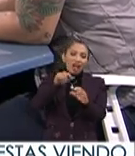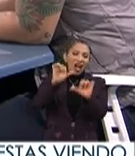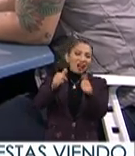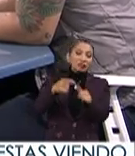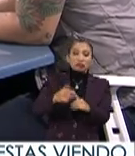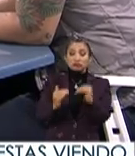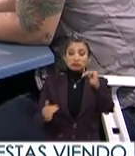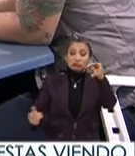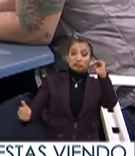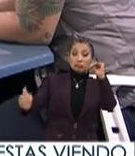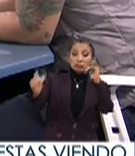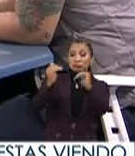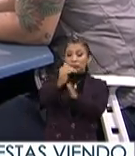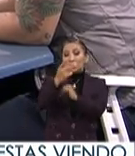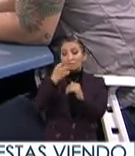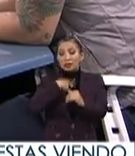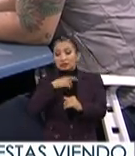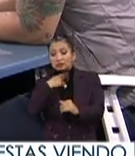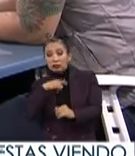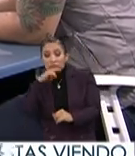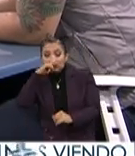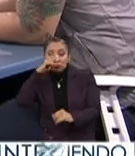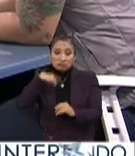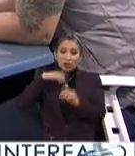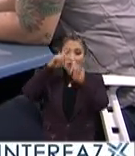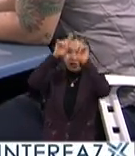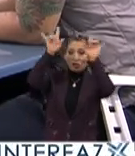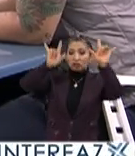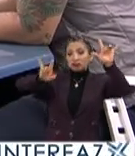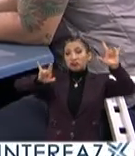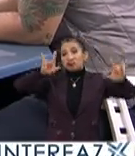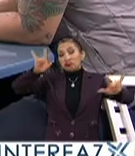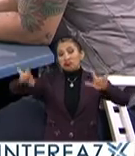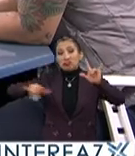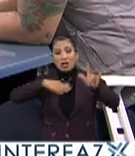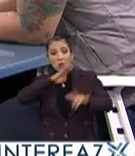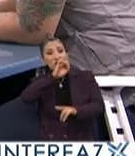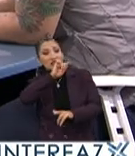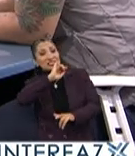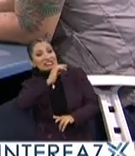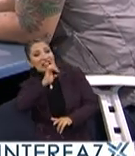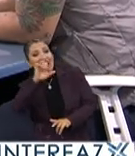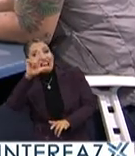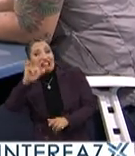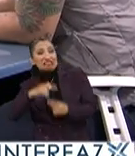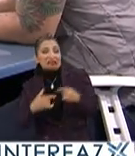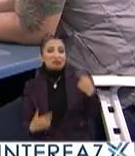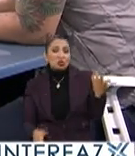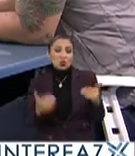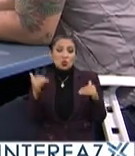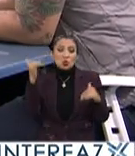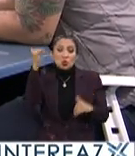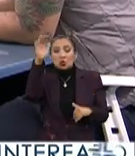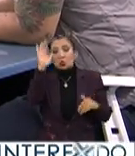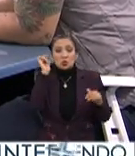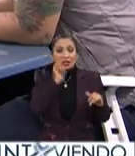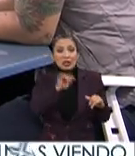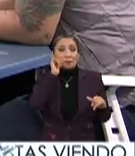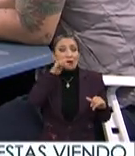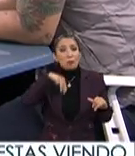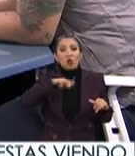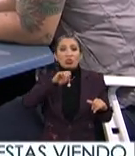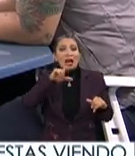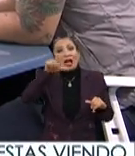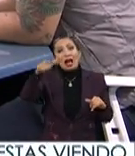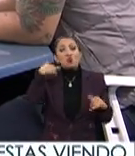arte únicamente consideras que son estos cuadros, ¿no? Pero él desde... Sí, no, los grandes, los que nos trae siempre el Munal,